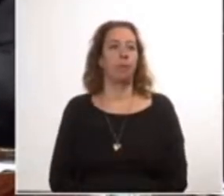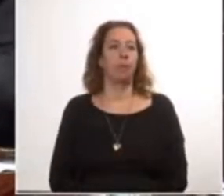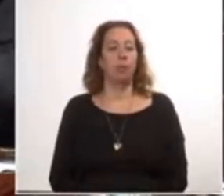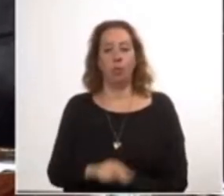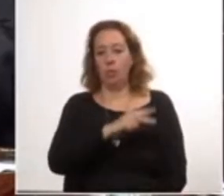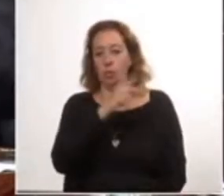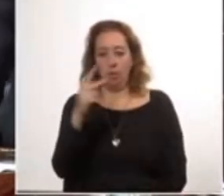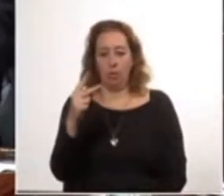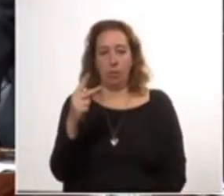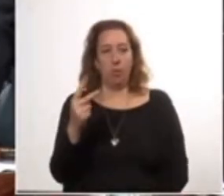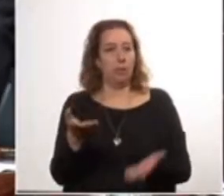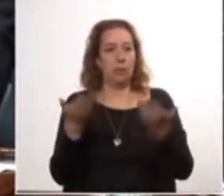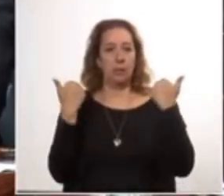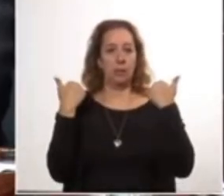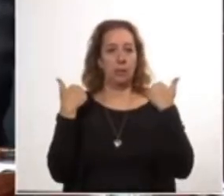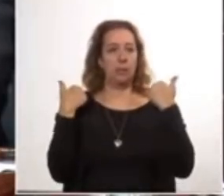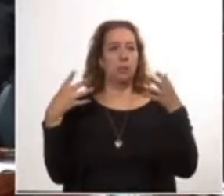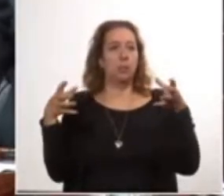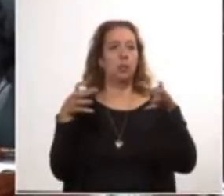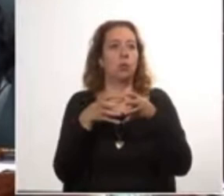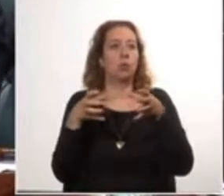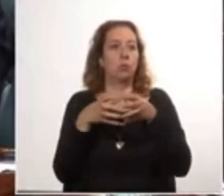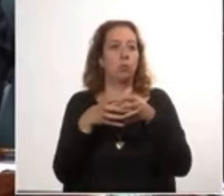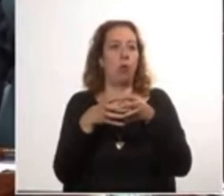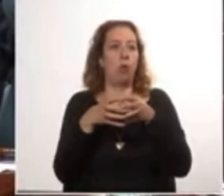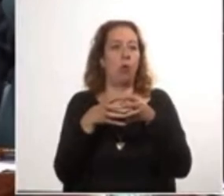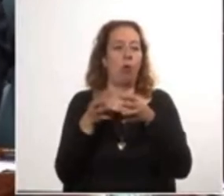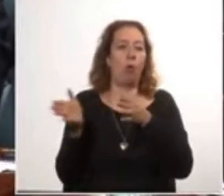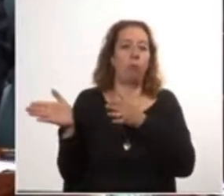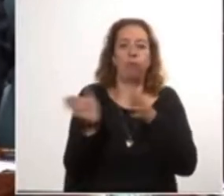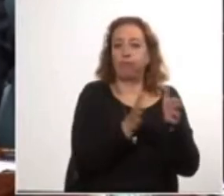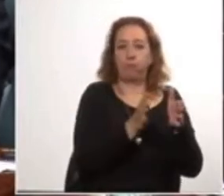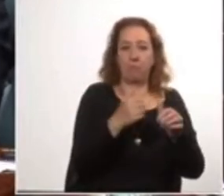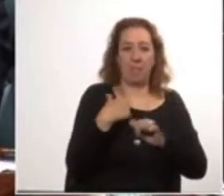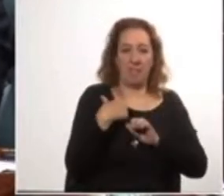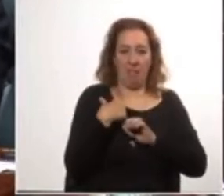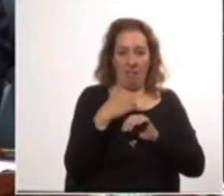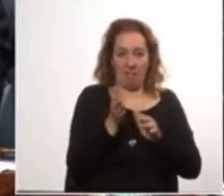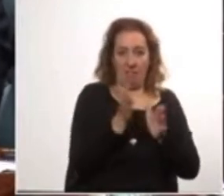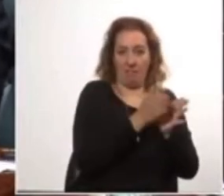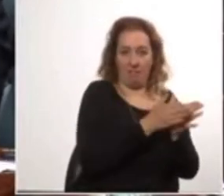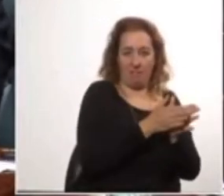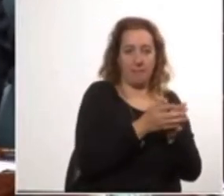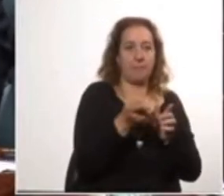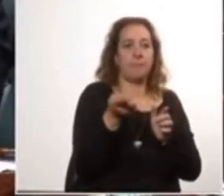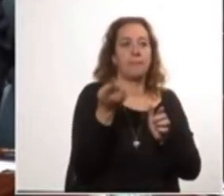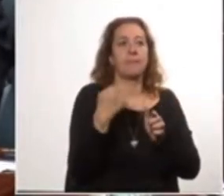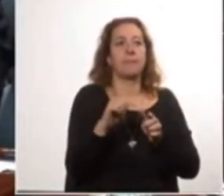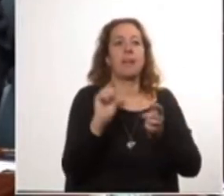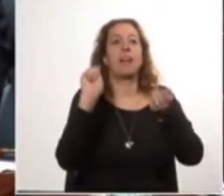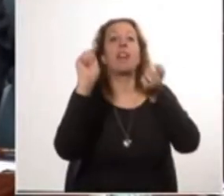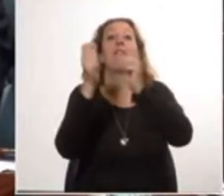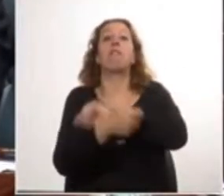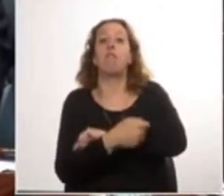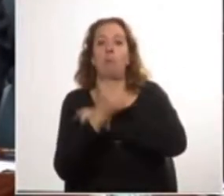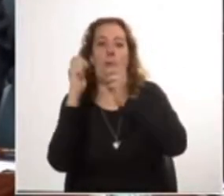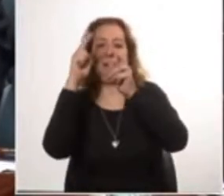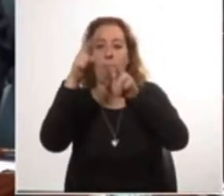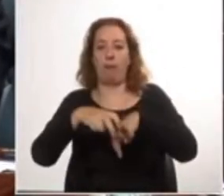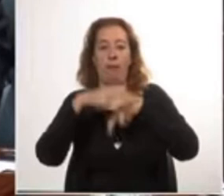2. Desmantelamiento de los grupos paramilitares. 3. Reforma agraria.